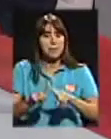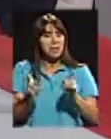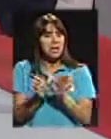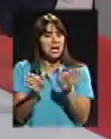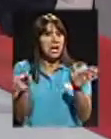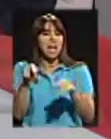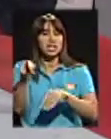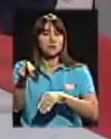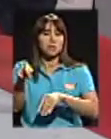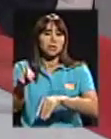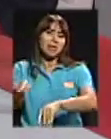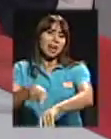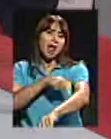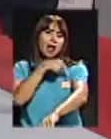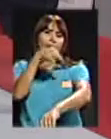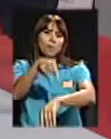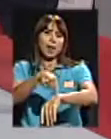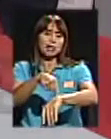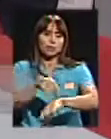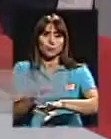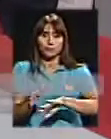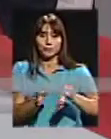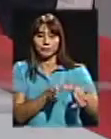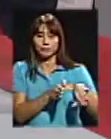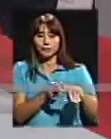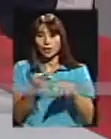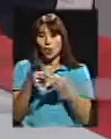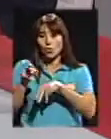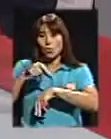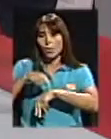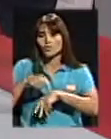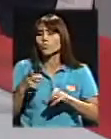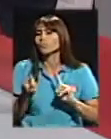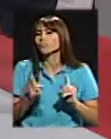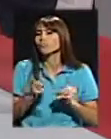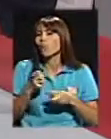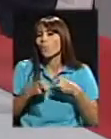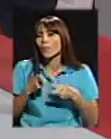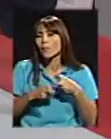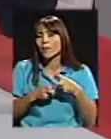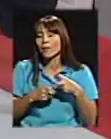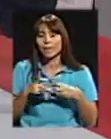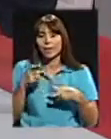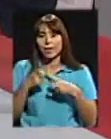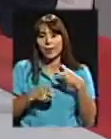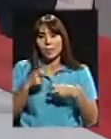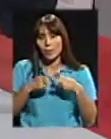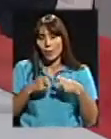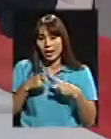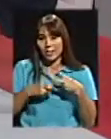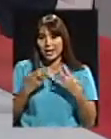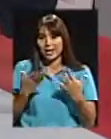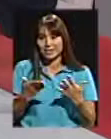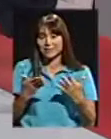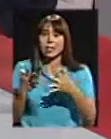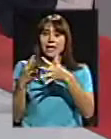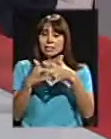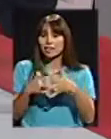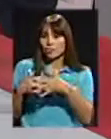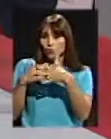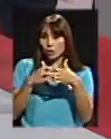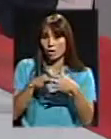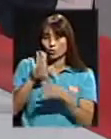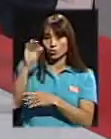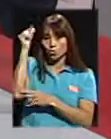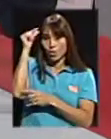plazo. En el corto plazo, ¿cuál es el problema? El problema es que el gobierno de los Estados Unidos, como cualquiera,